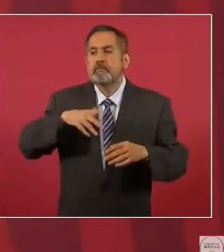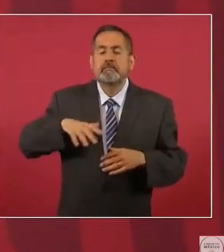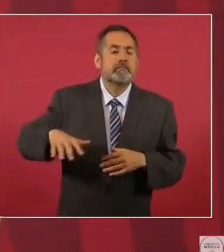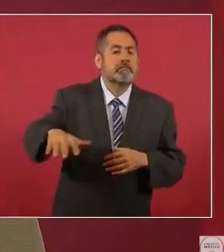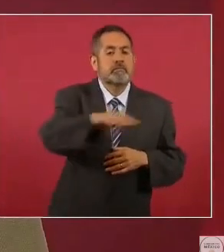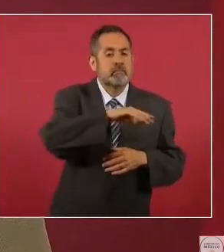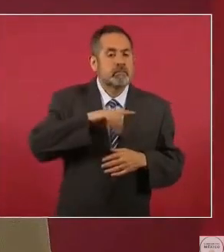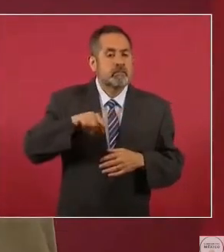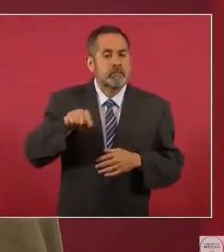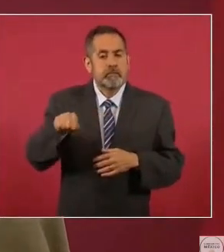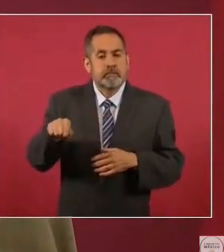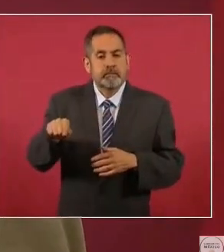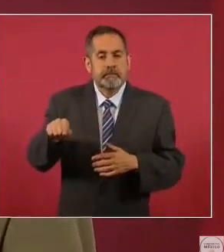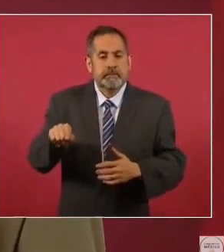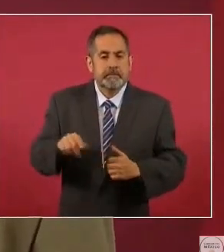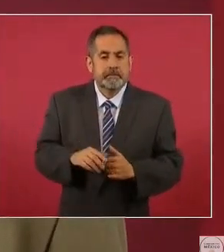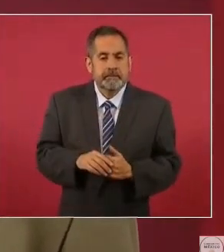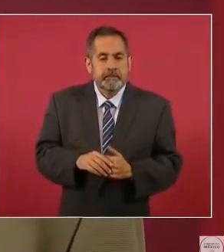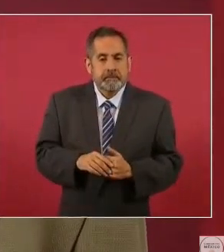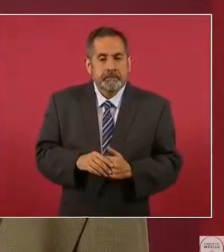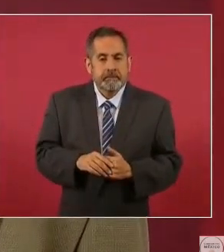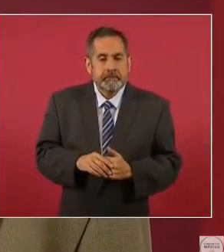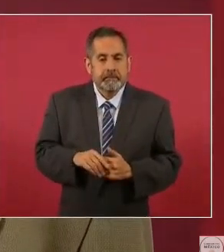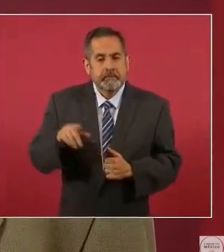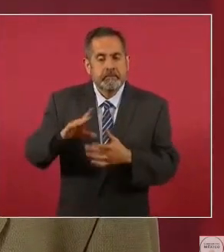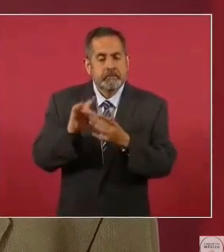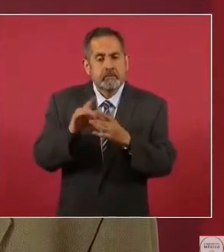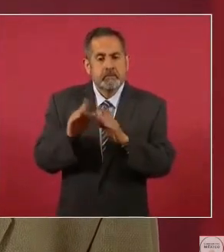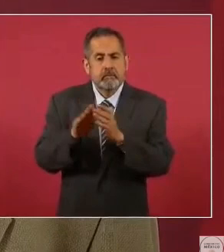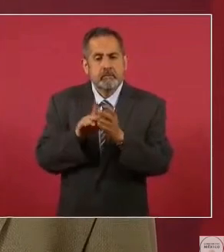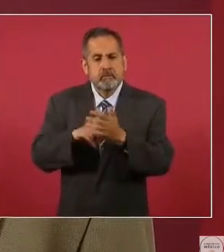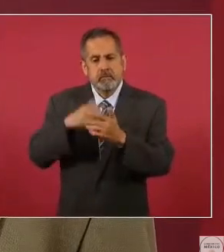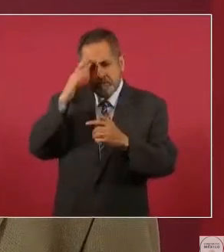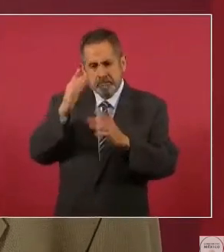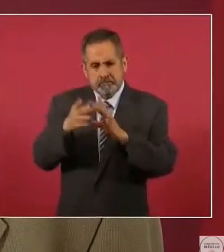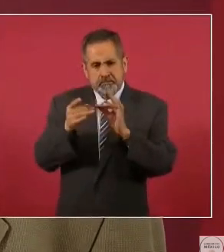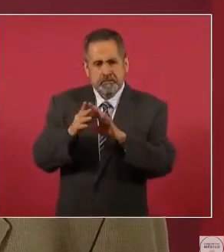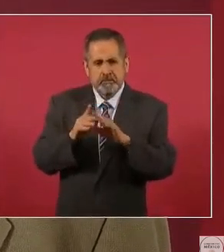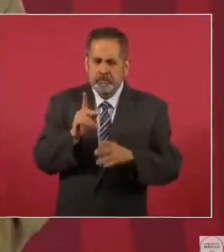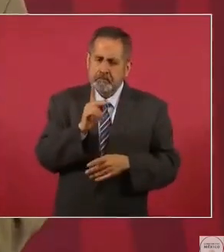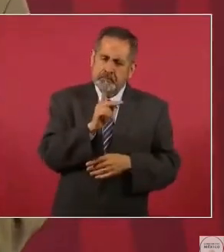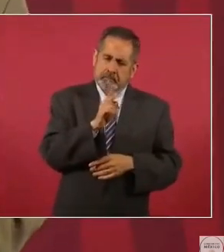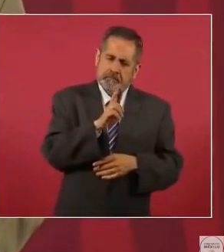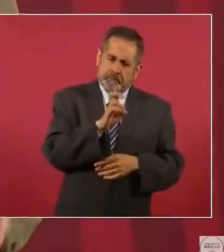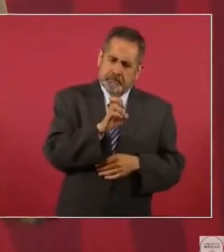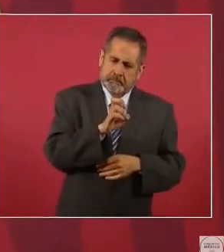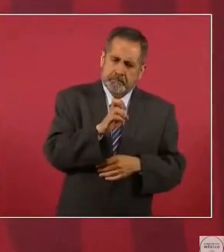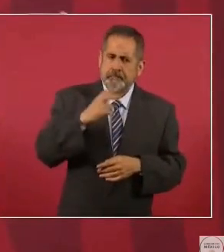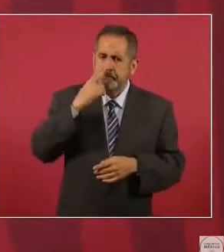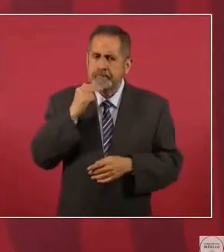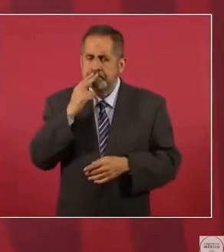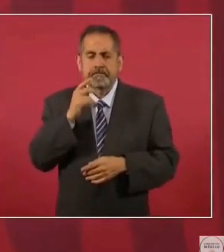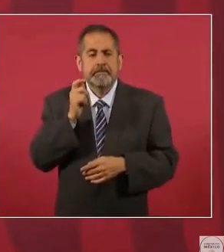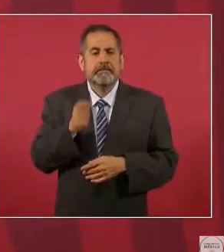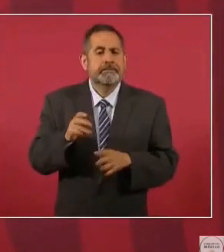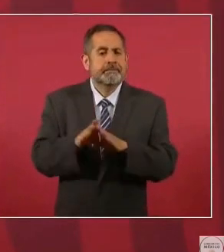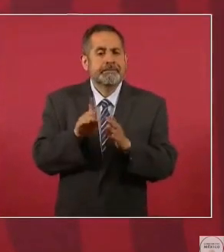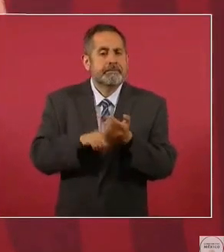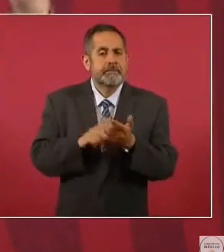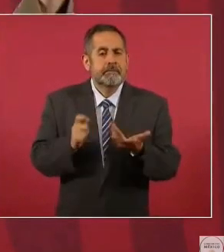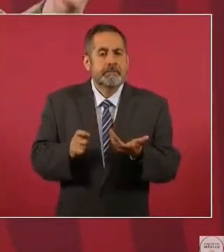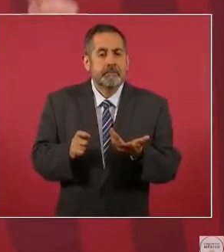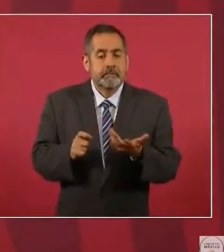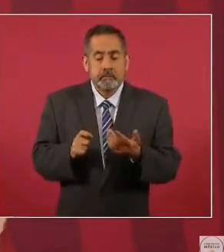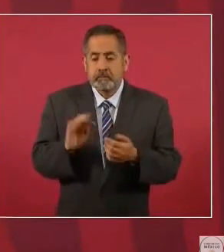en esto que defines, conoces o que mencionas como prediabetes, que es esta situación en donde